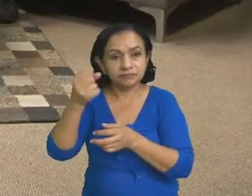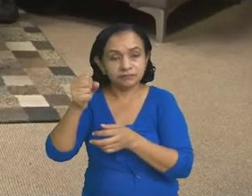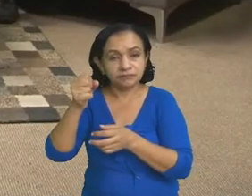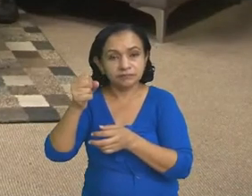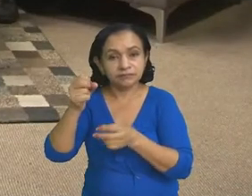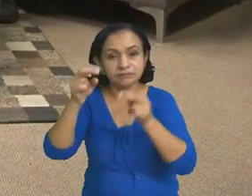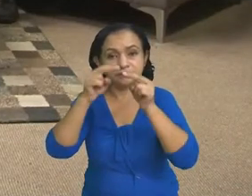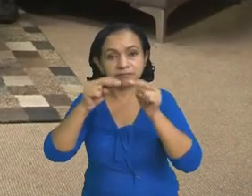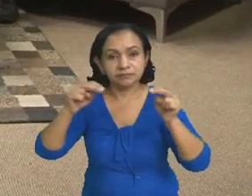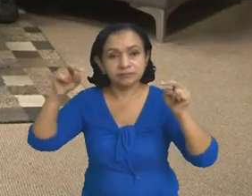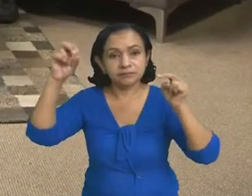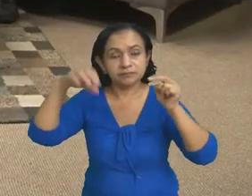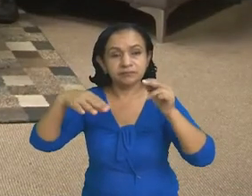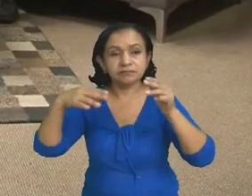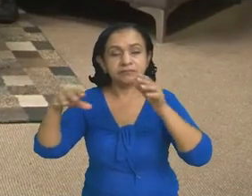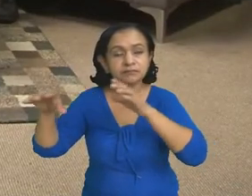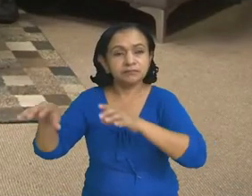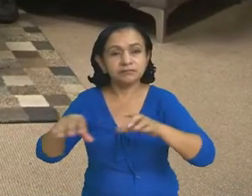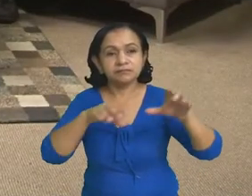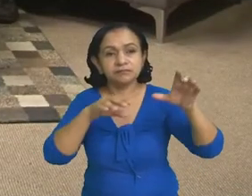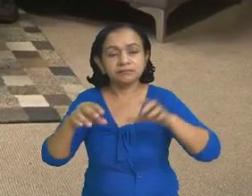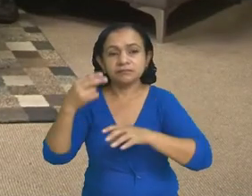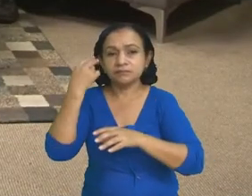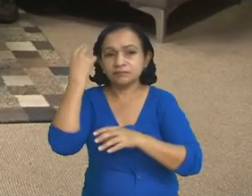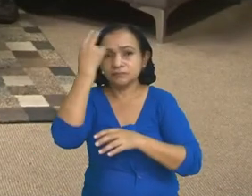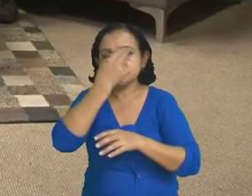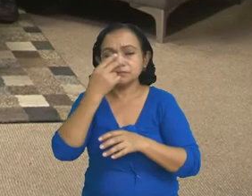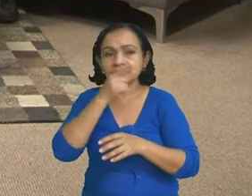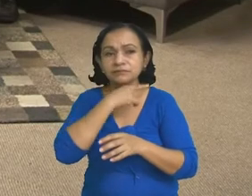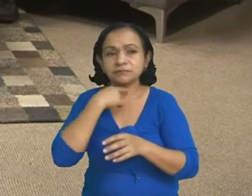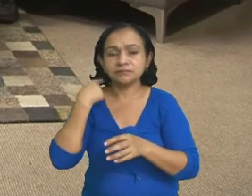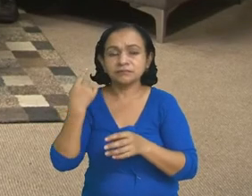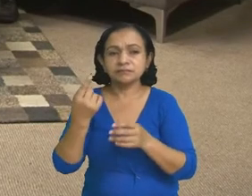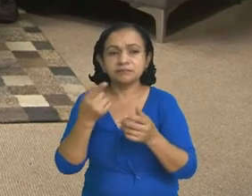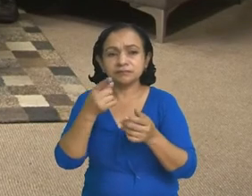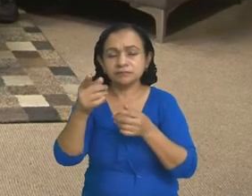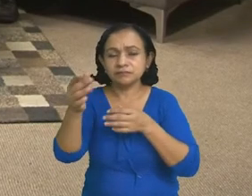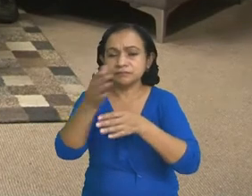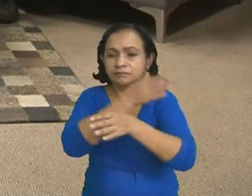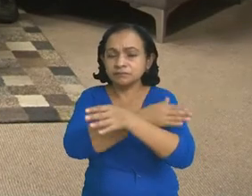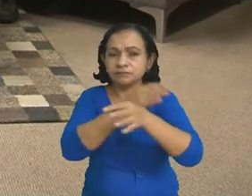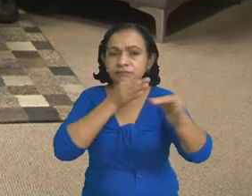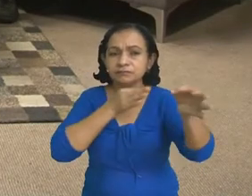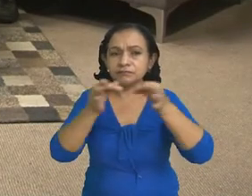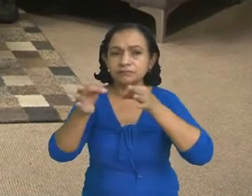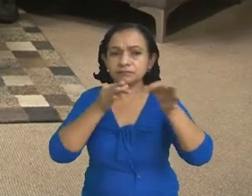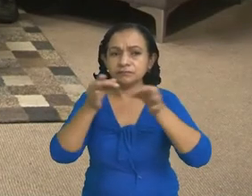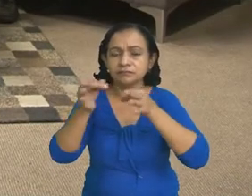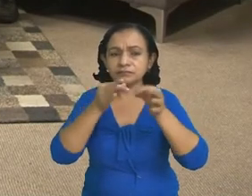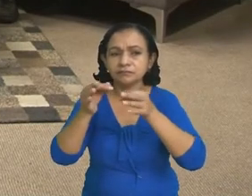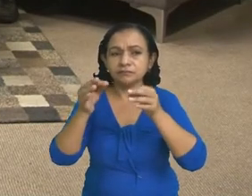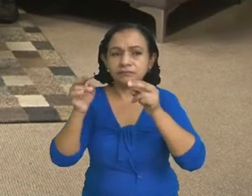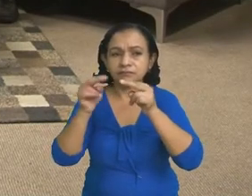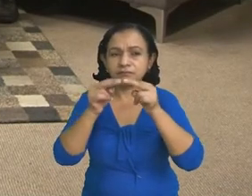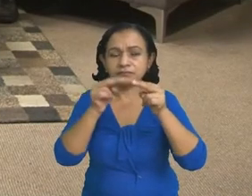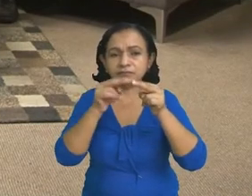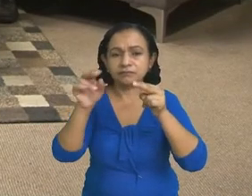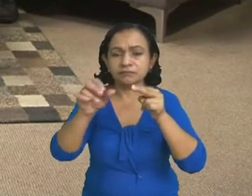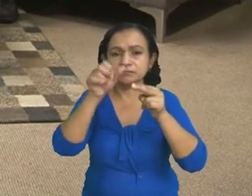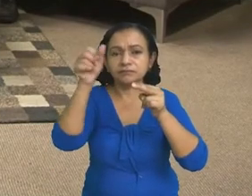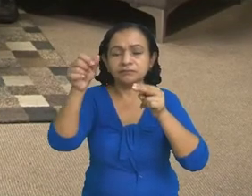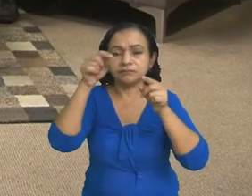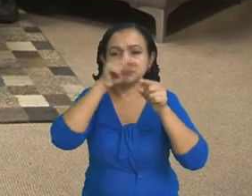electrificación. Dentro de esa dinámica le consulto a partir de la realidad de la fibra. Usted mencionaba que ya tenemos conexión hacia otros